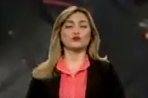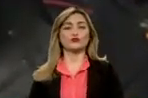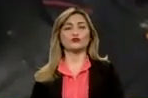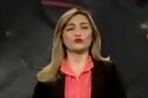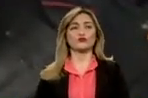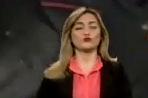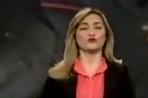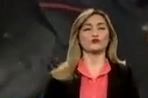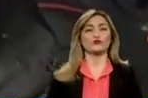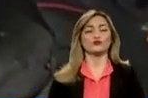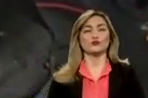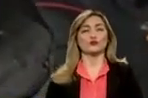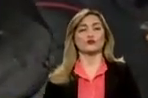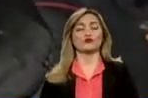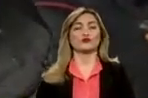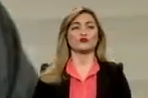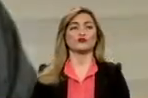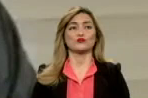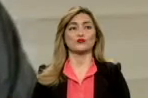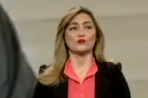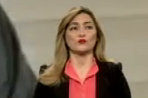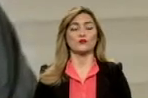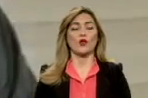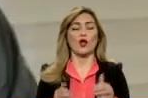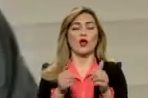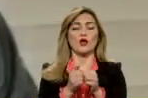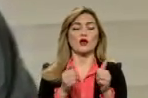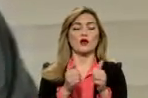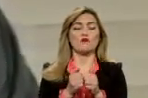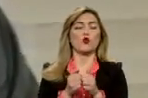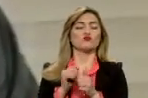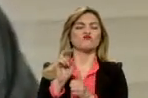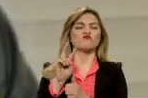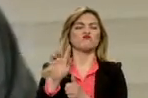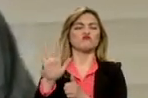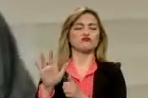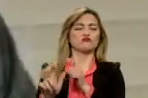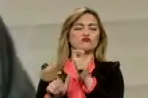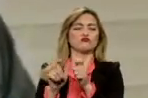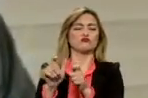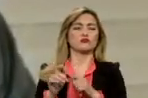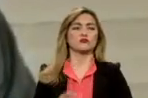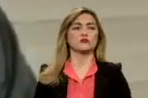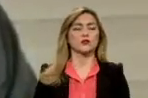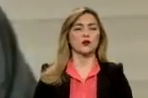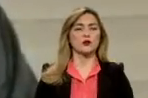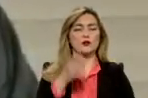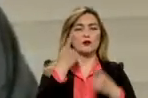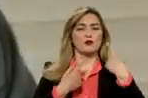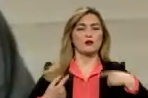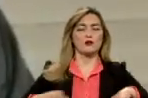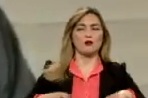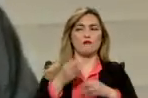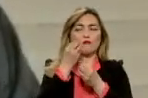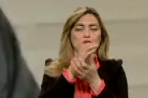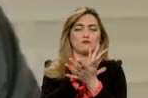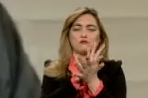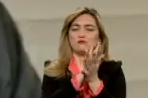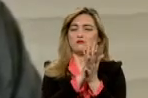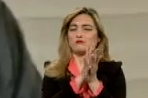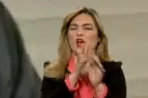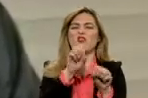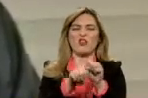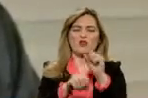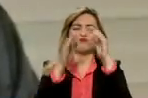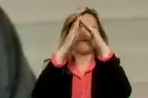25 efectivos y 10 unidades en el lugar. Lo importante es que no tenemos reportes de personas heridas hasta el momento. Sí existen